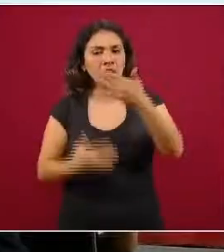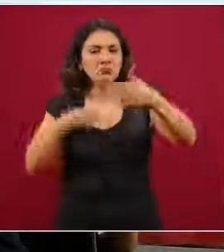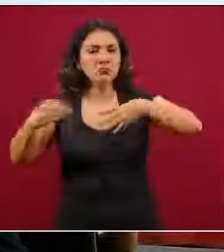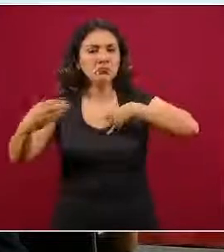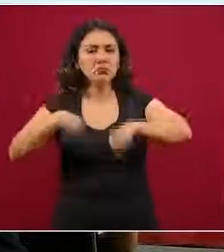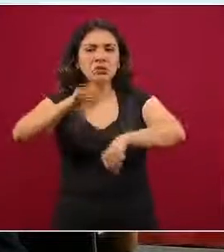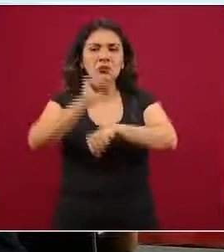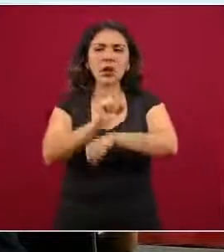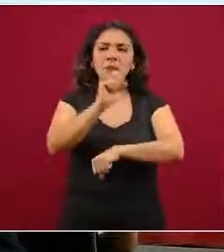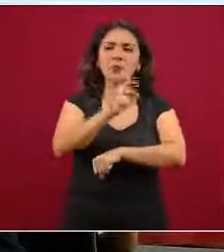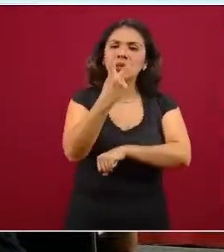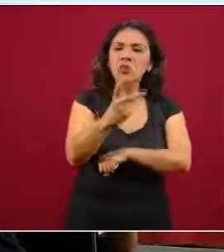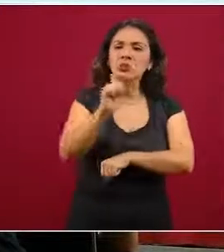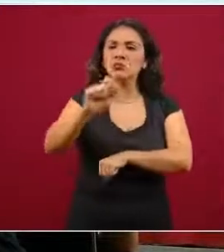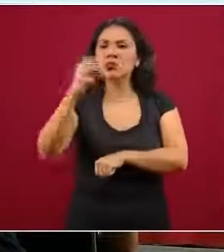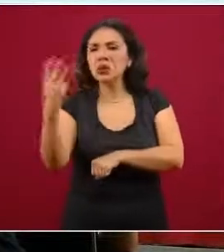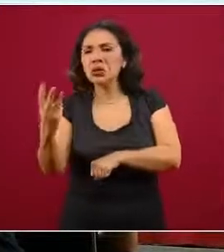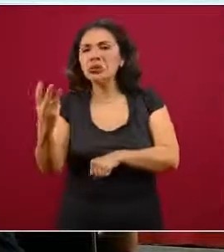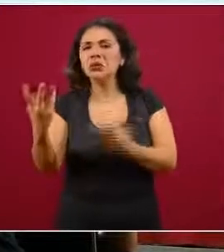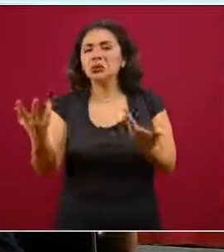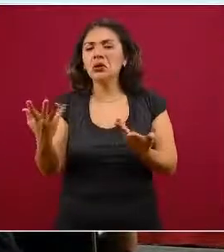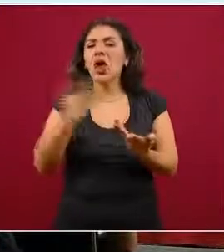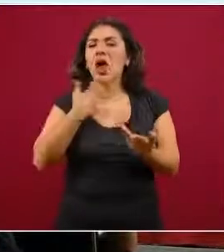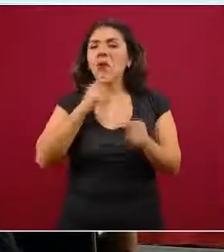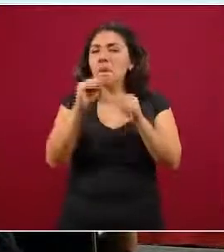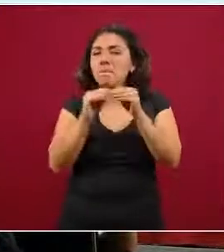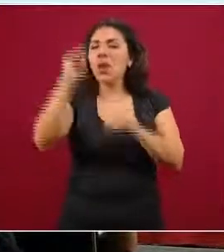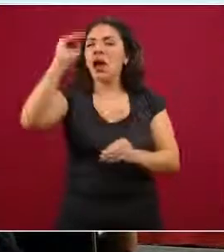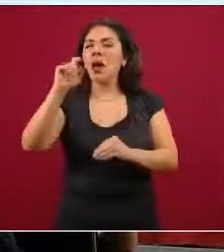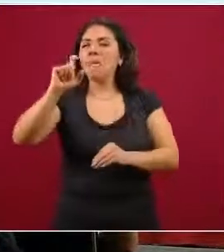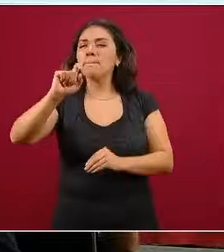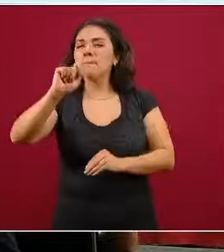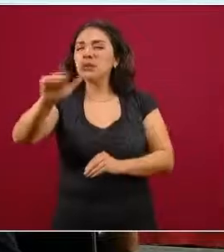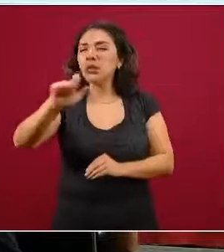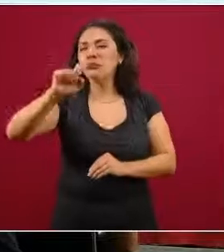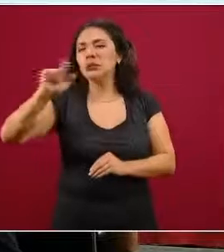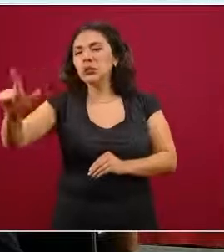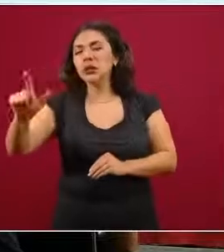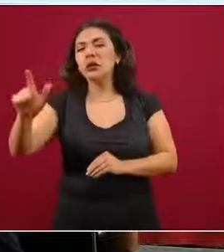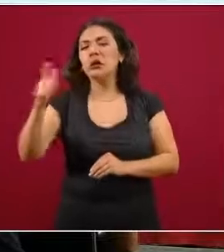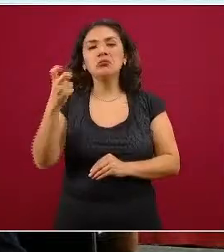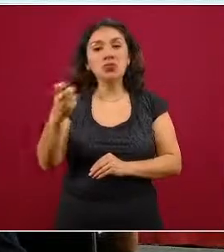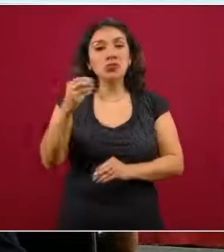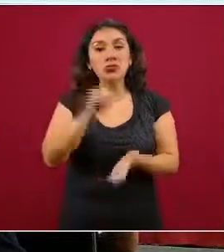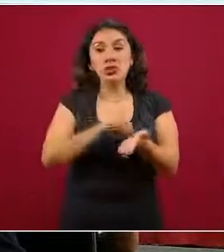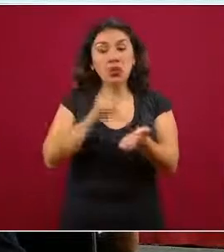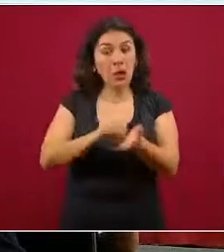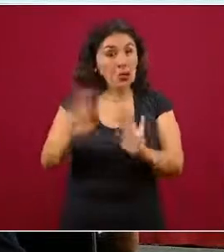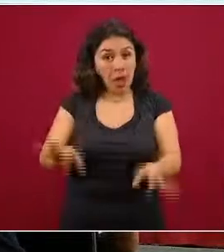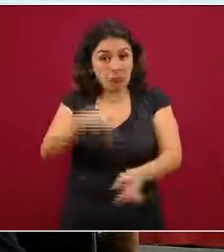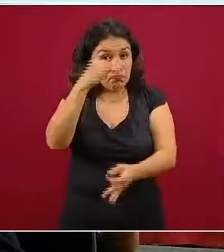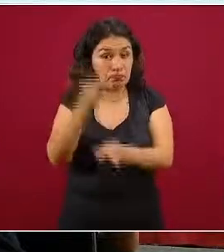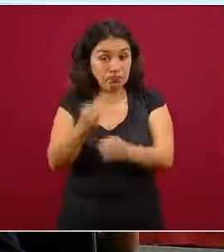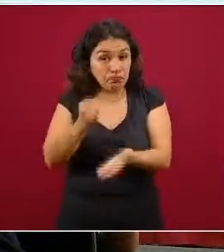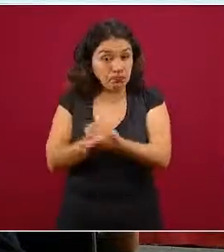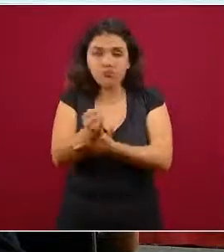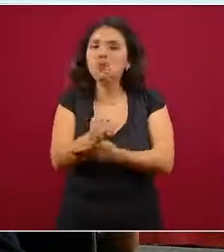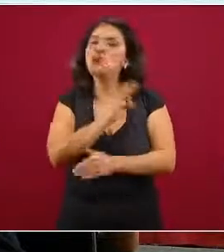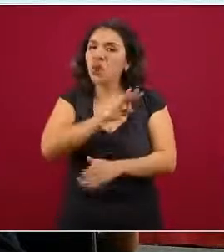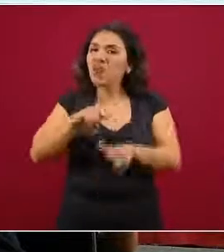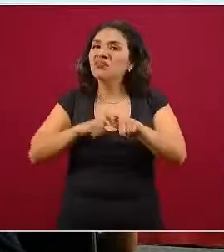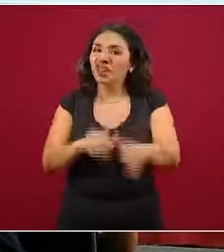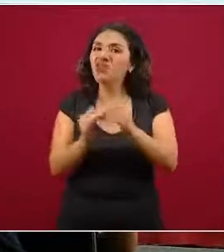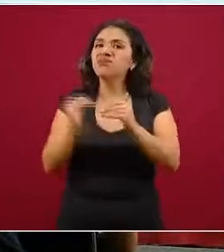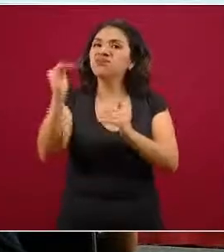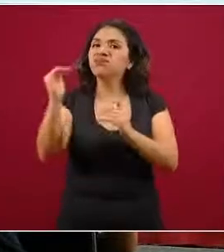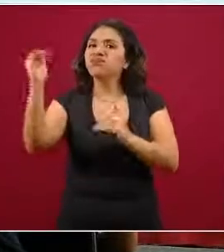semanas 22 y 23, un ascenso entre la 26 y 27 que todavía no es concluyente, pudiera este ascenso continuar o en